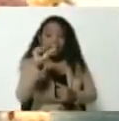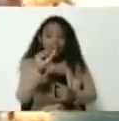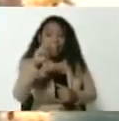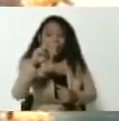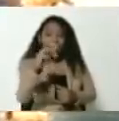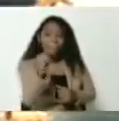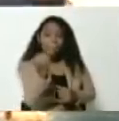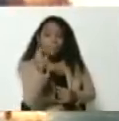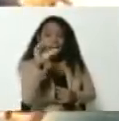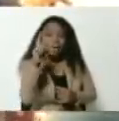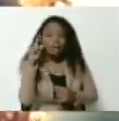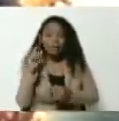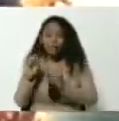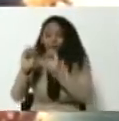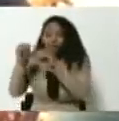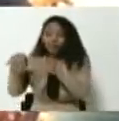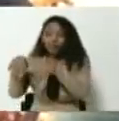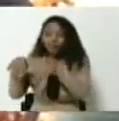de barbarie, renunció.